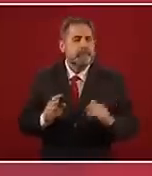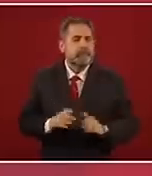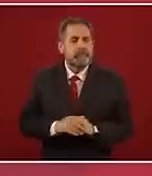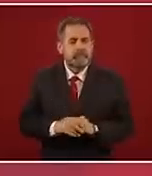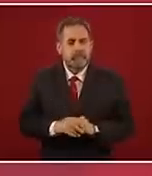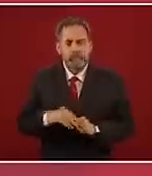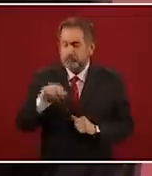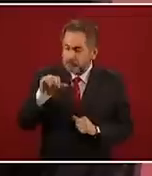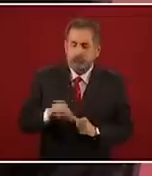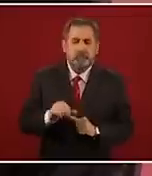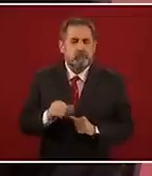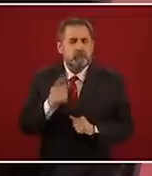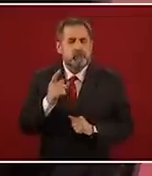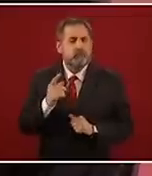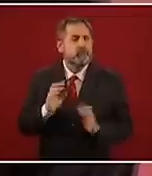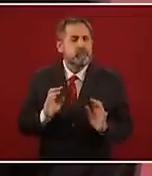tratarse de